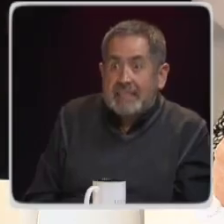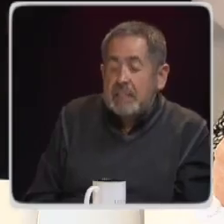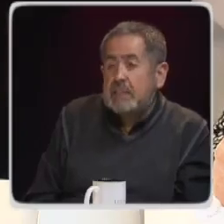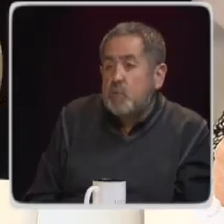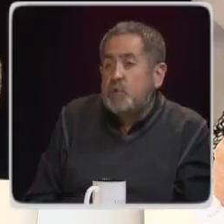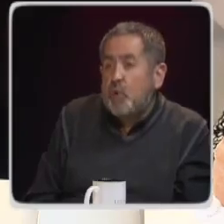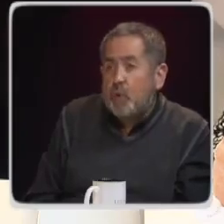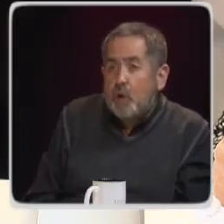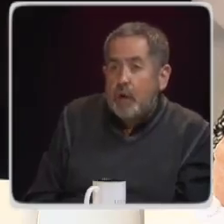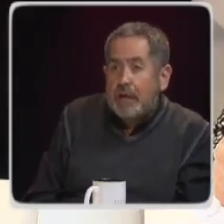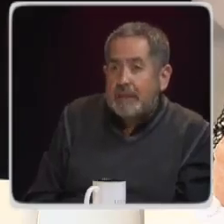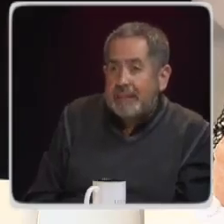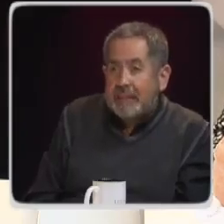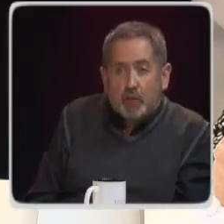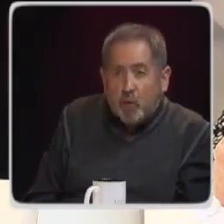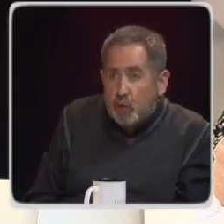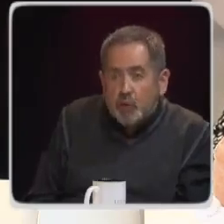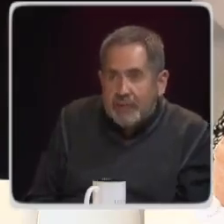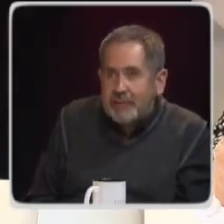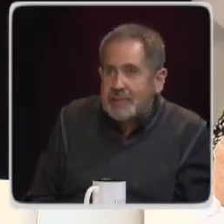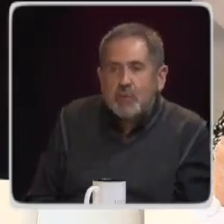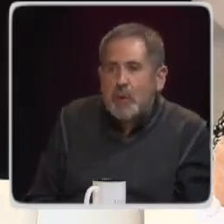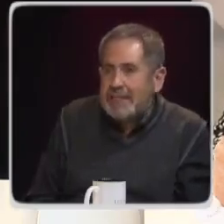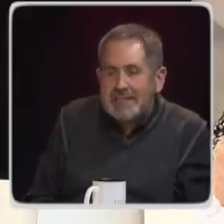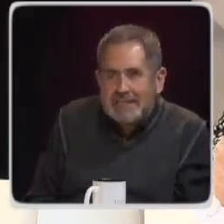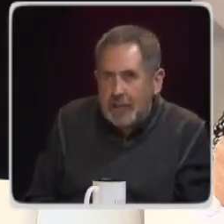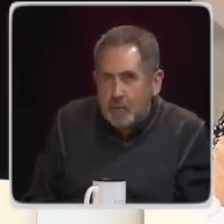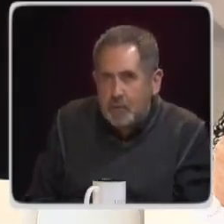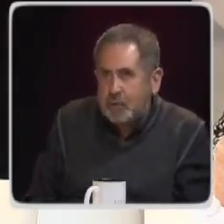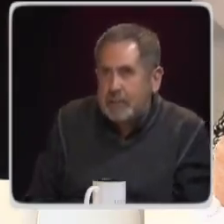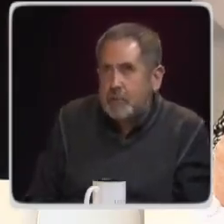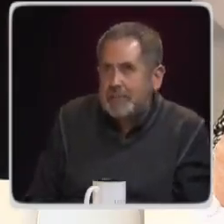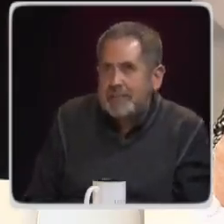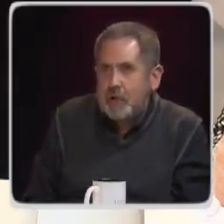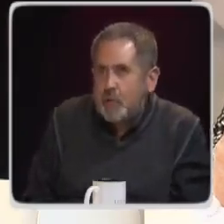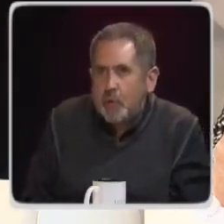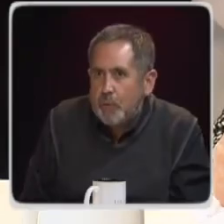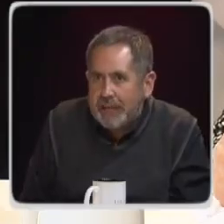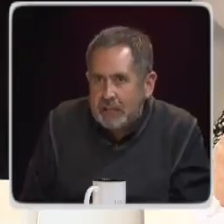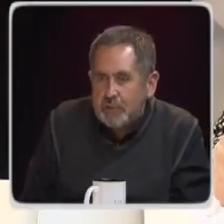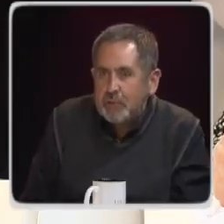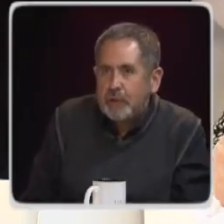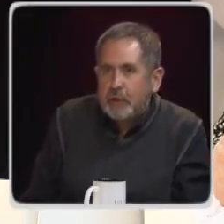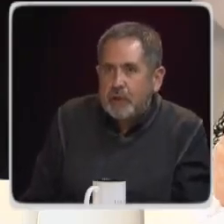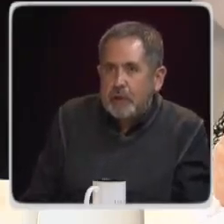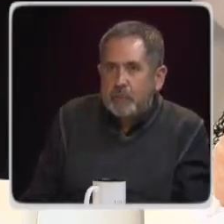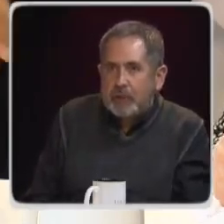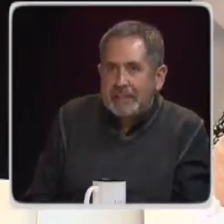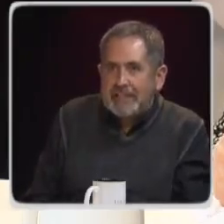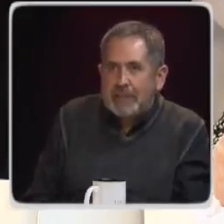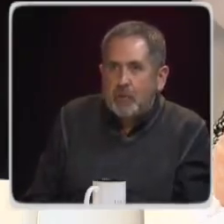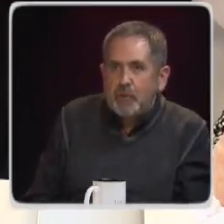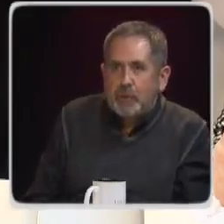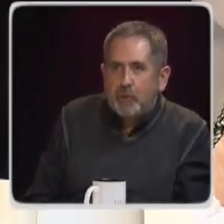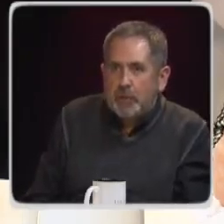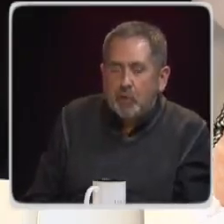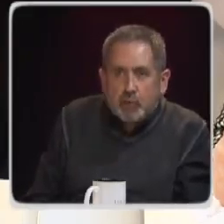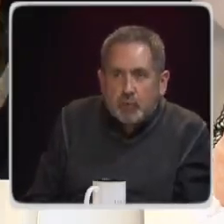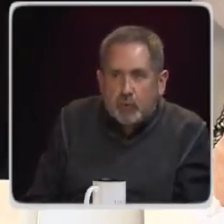Por ejemplo, tenemos los CAM, Centro de Atención Múltiple, donde hay diferentes niños con discapacidad. Sí, pero estoy de acuerdo con la